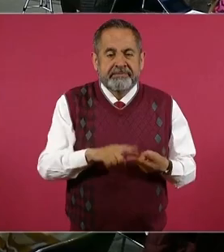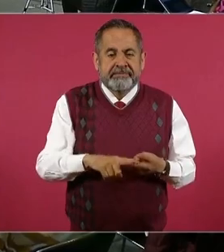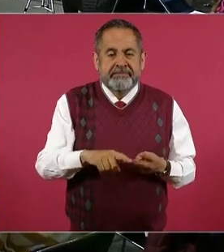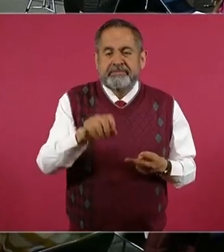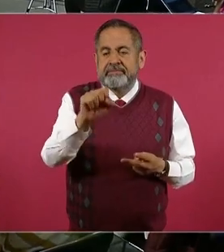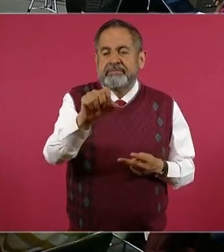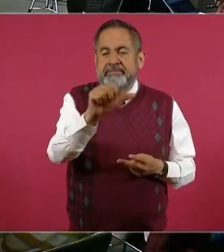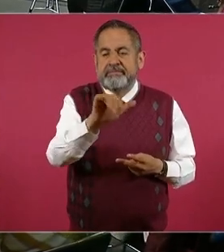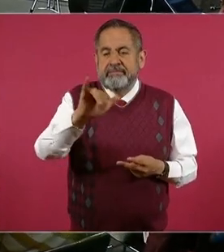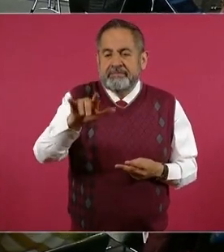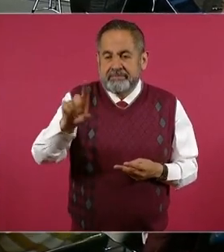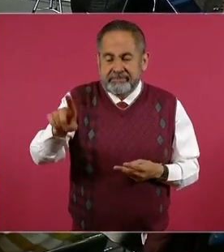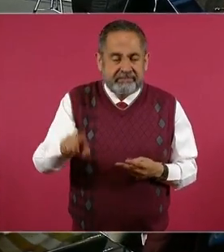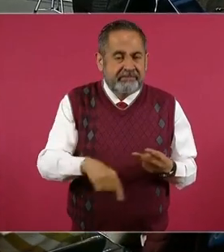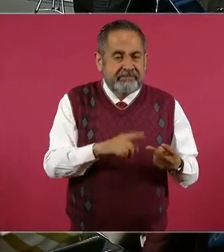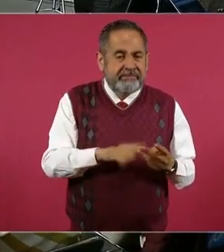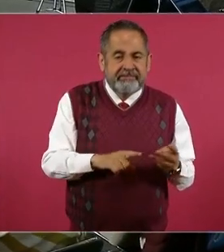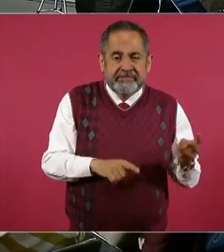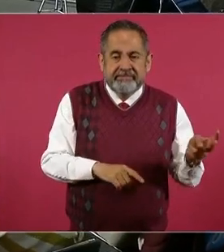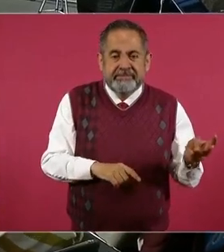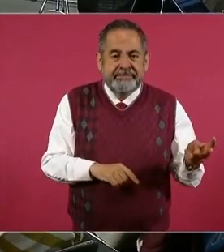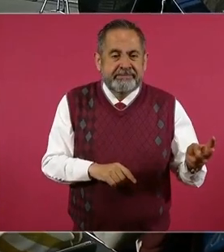Said,